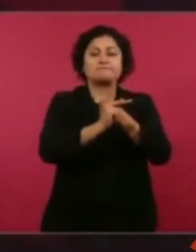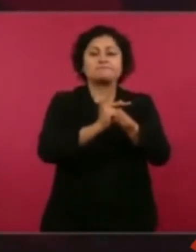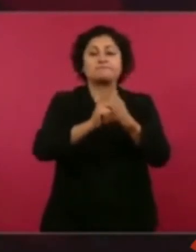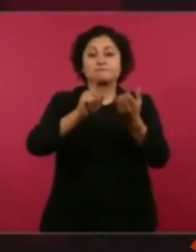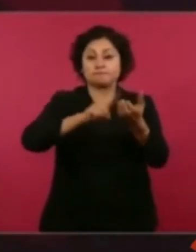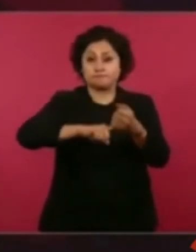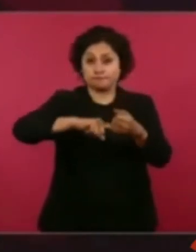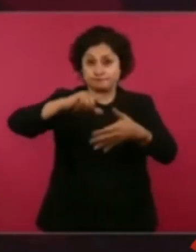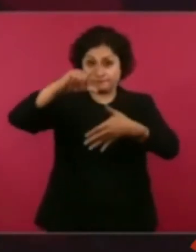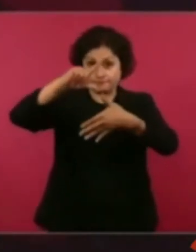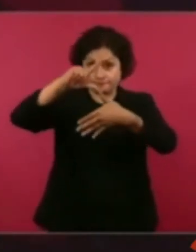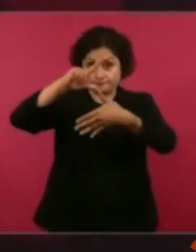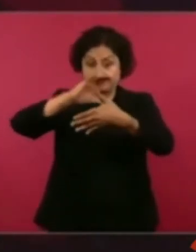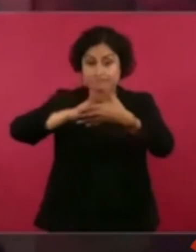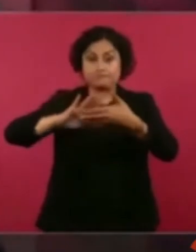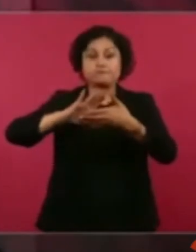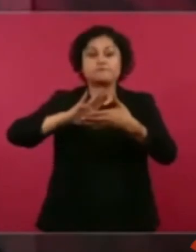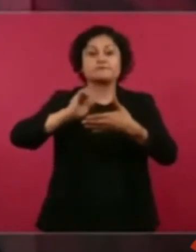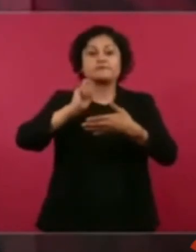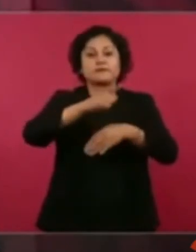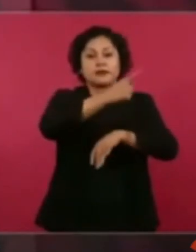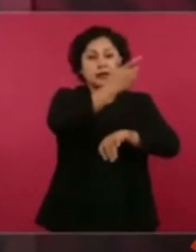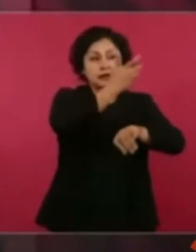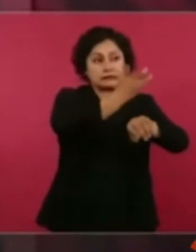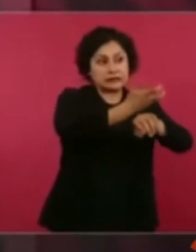Estados Unidos.